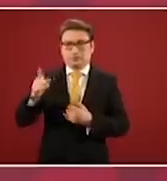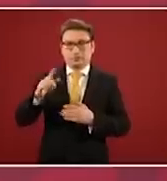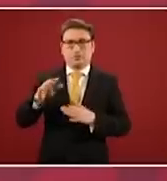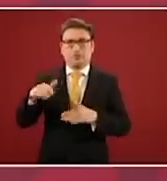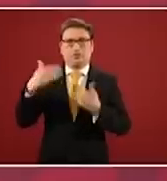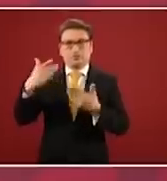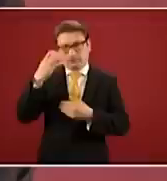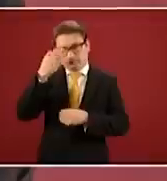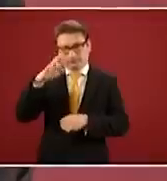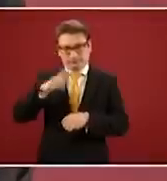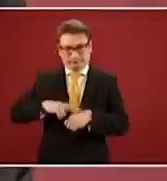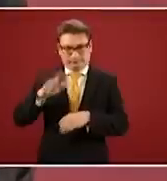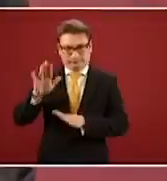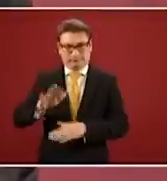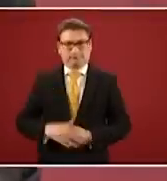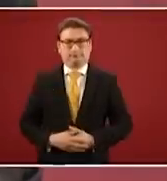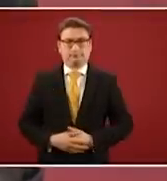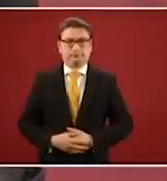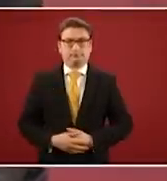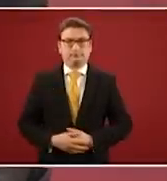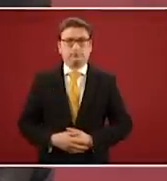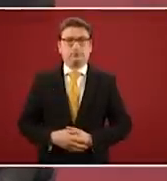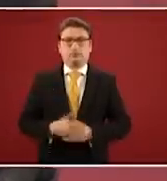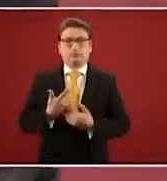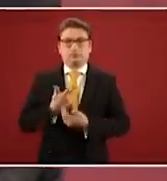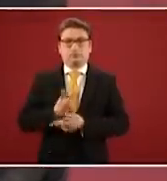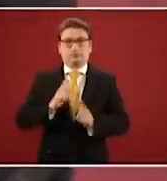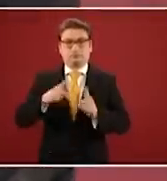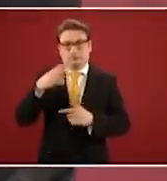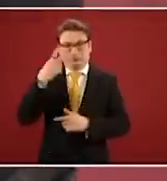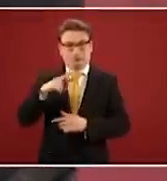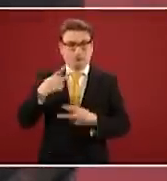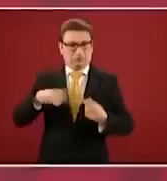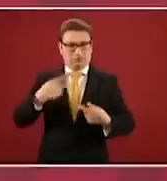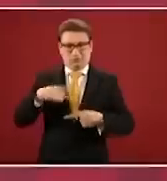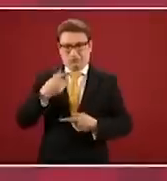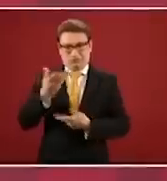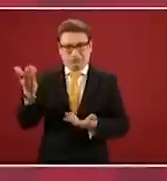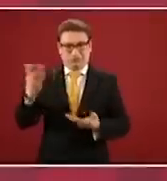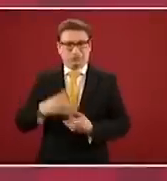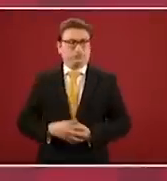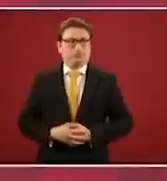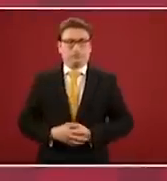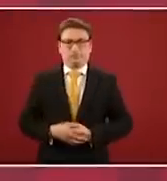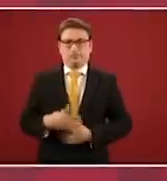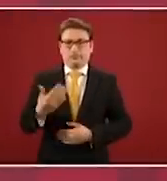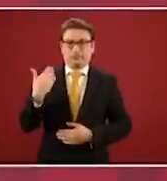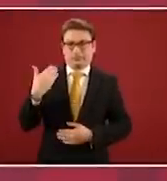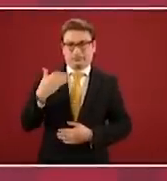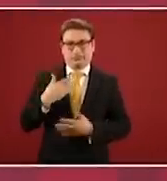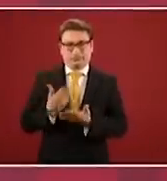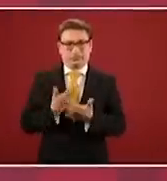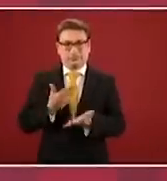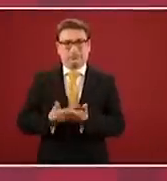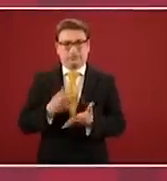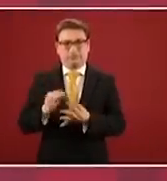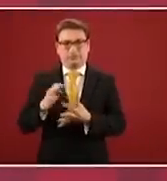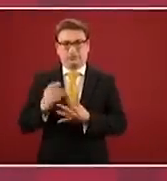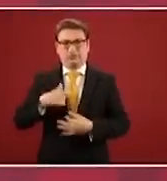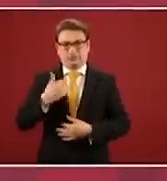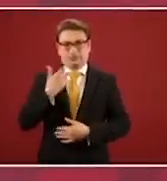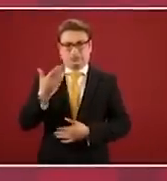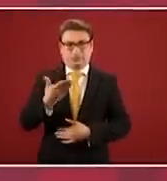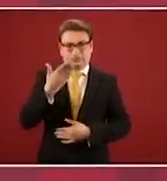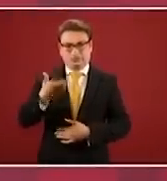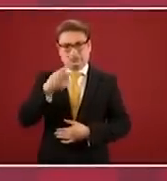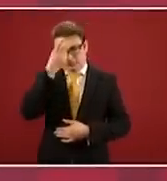en el extranjero. A cualquiera tenemos que ayudar, acaban de plantear ahora, y le estoy pidiendo a